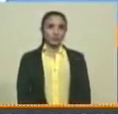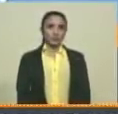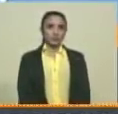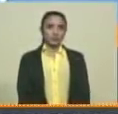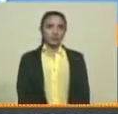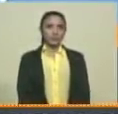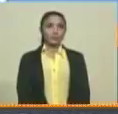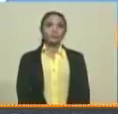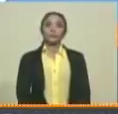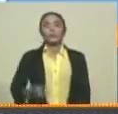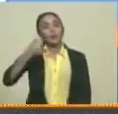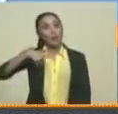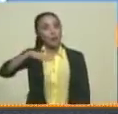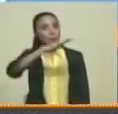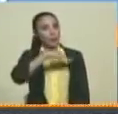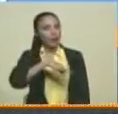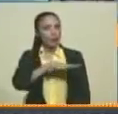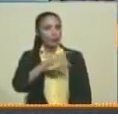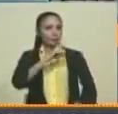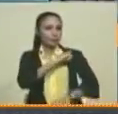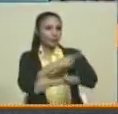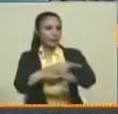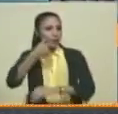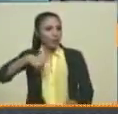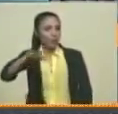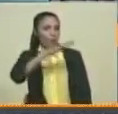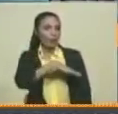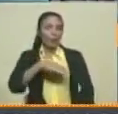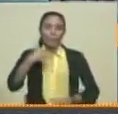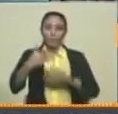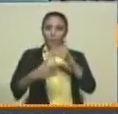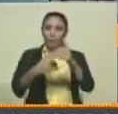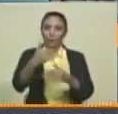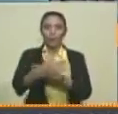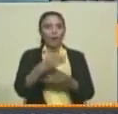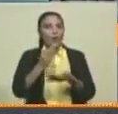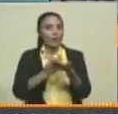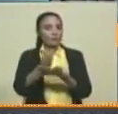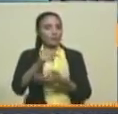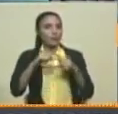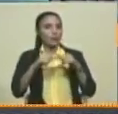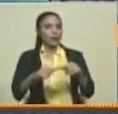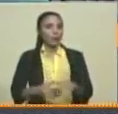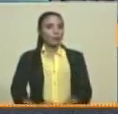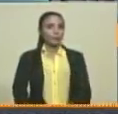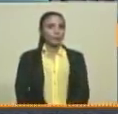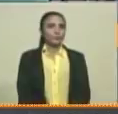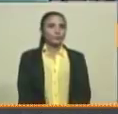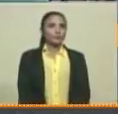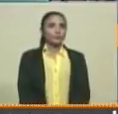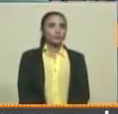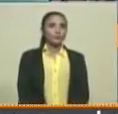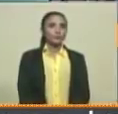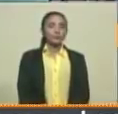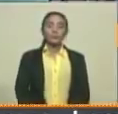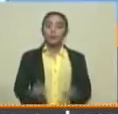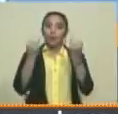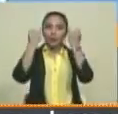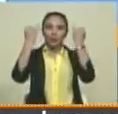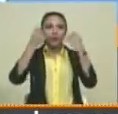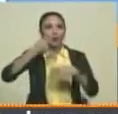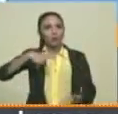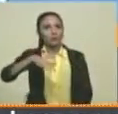donde el poder popular se ejerza de manera permanente, donde la soberanía